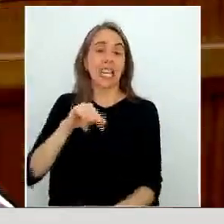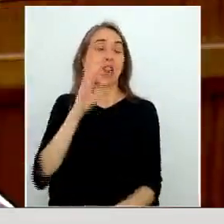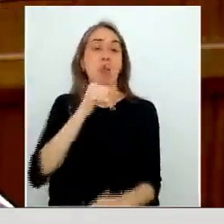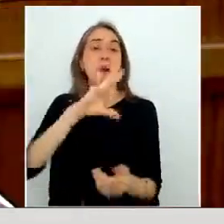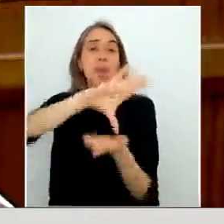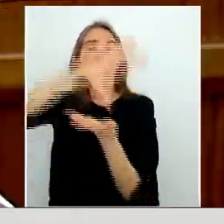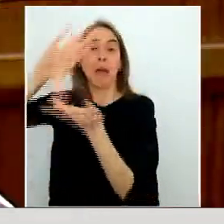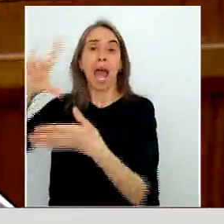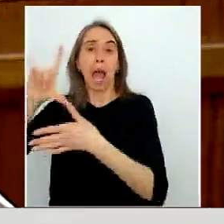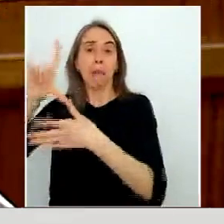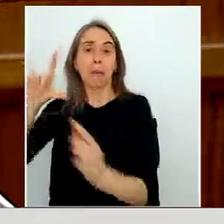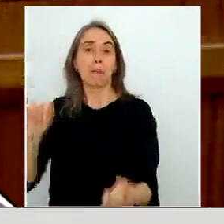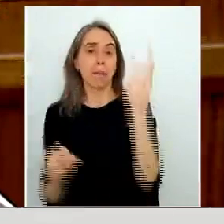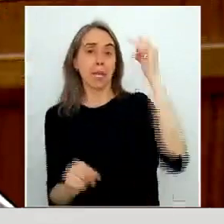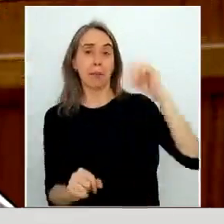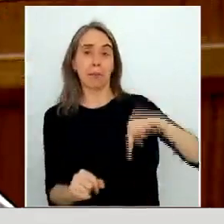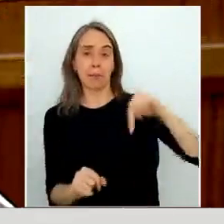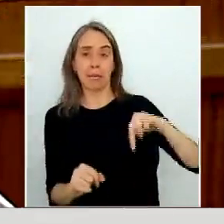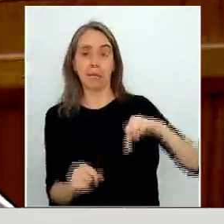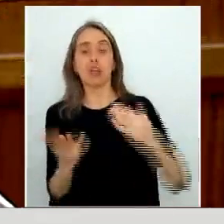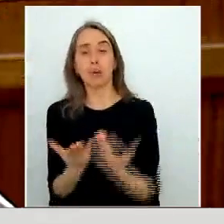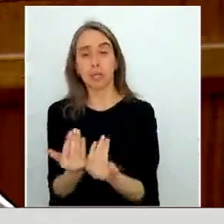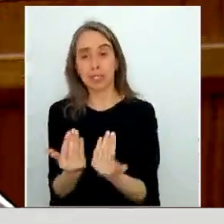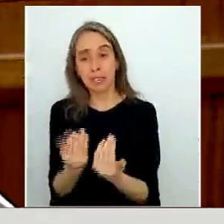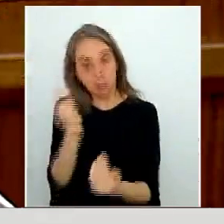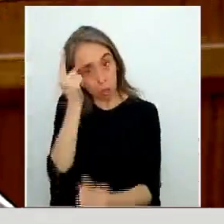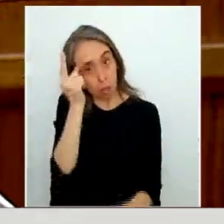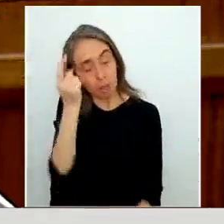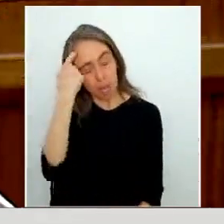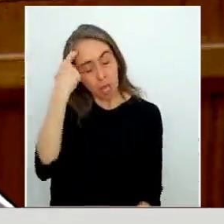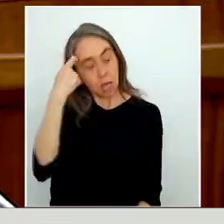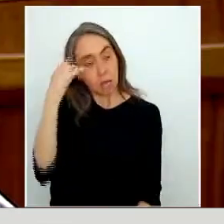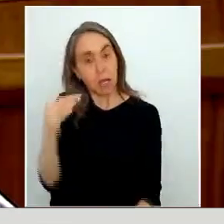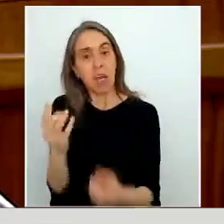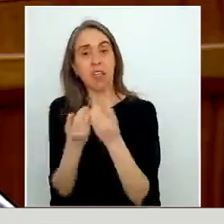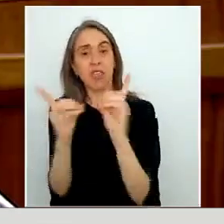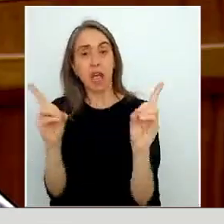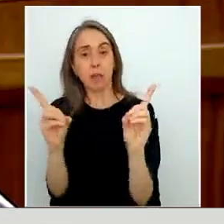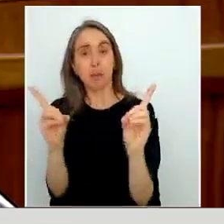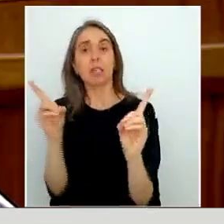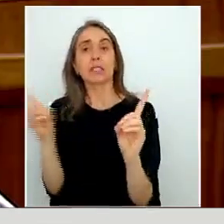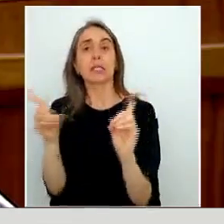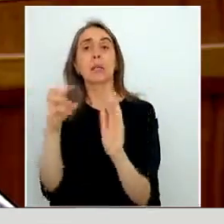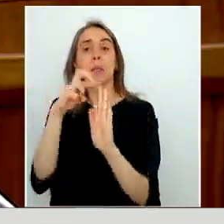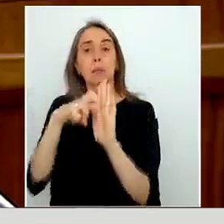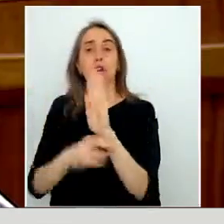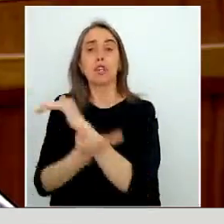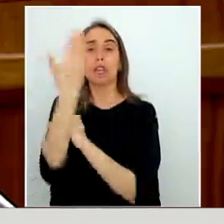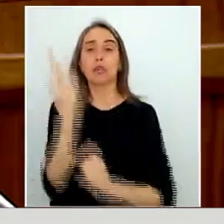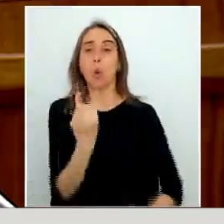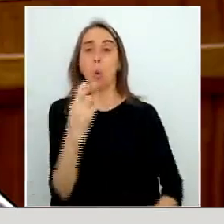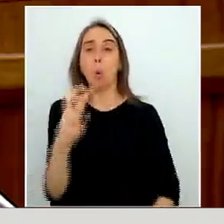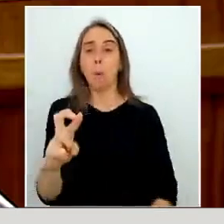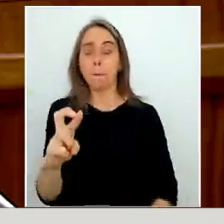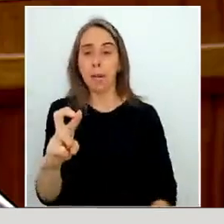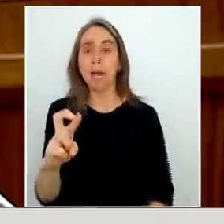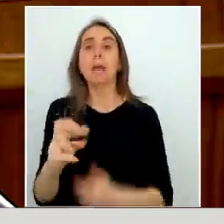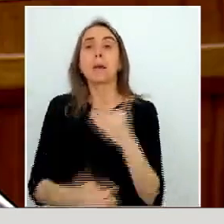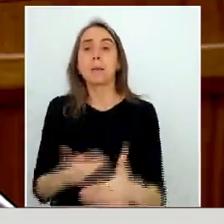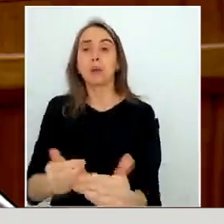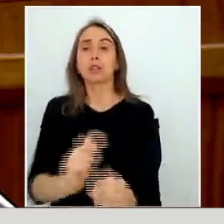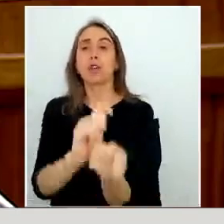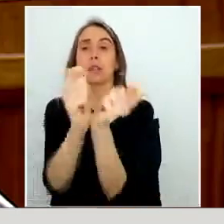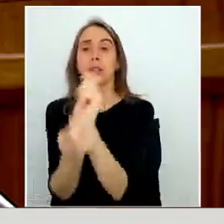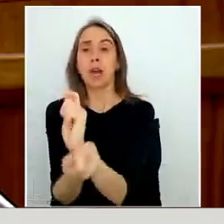para comprender las profundas convicciones democráticas que tuvo el proyecto la unidad popular como proceso transformador que breg